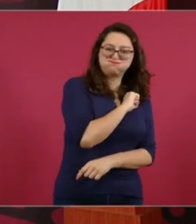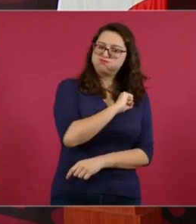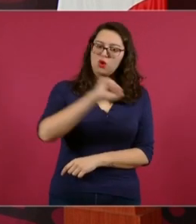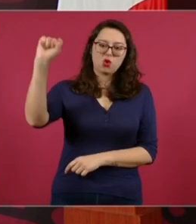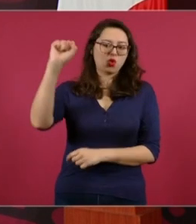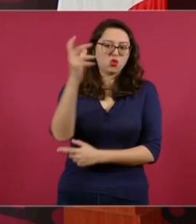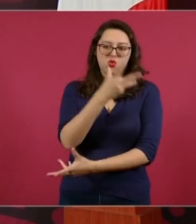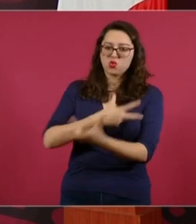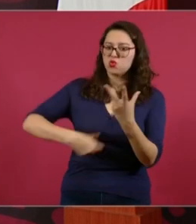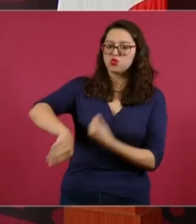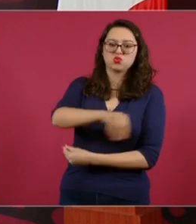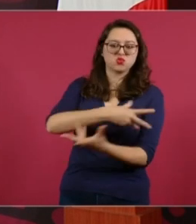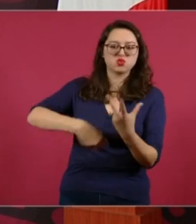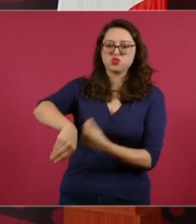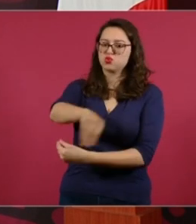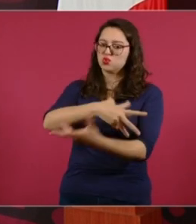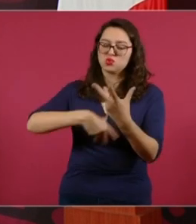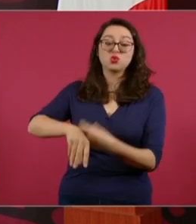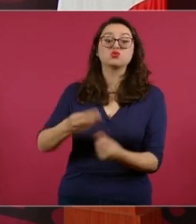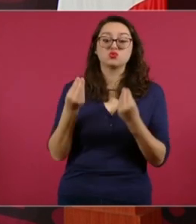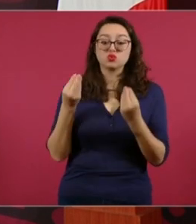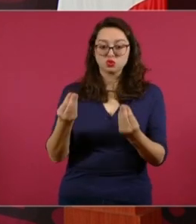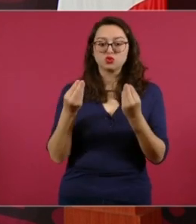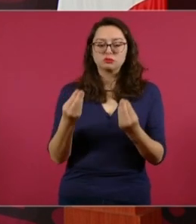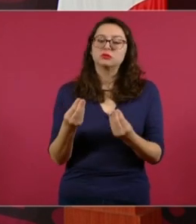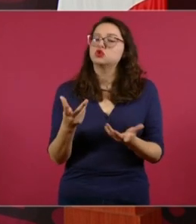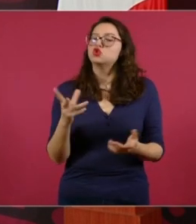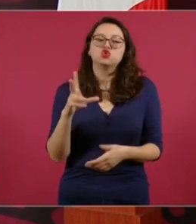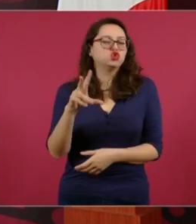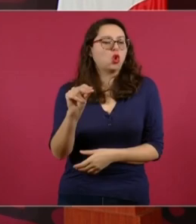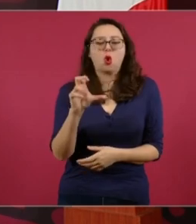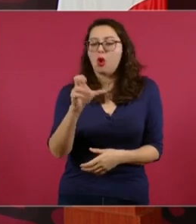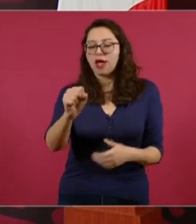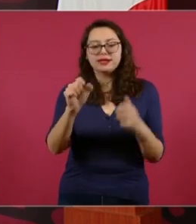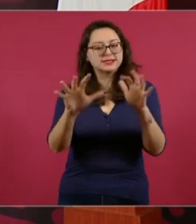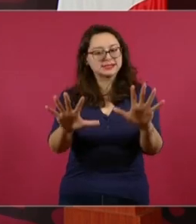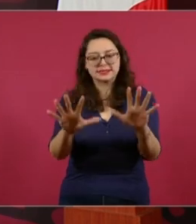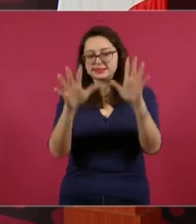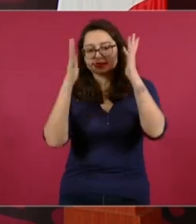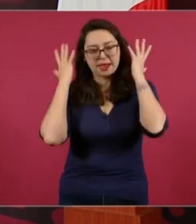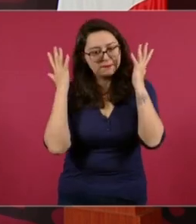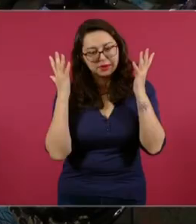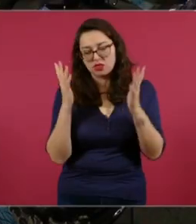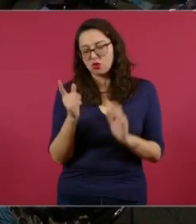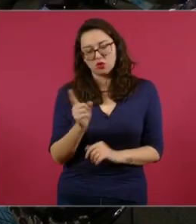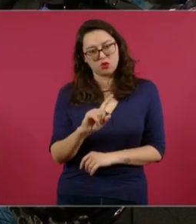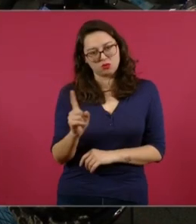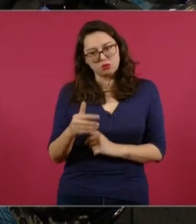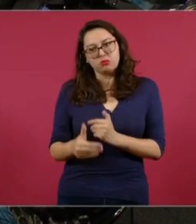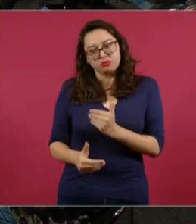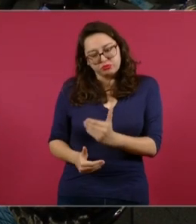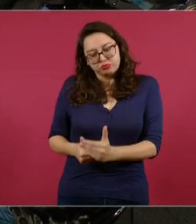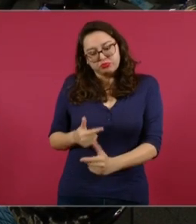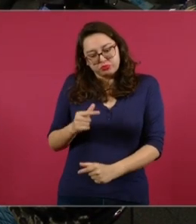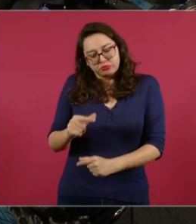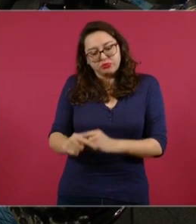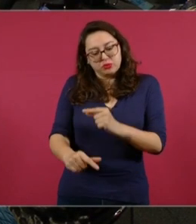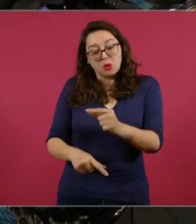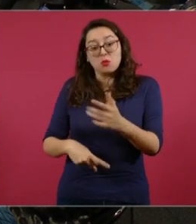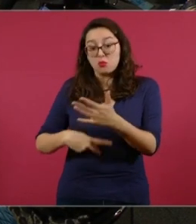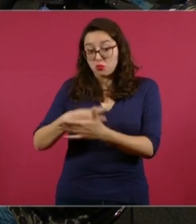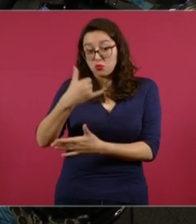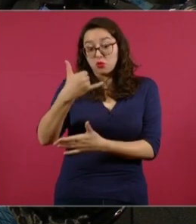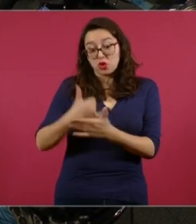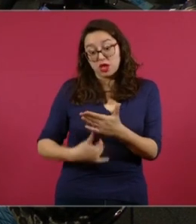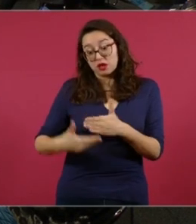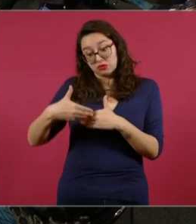en el ISPO. Y va a llevar tiempo, sí, no lo vamos a ver ya nosotros, pero es un proyecto que tiene